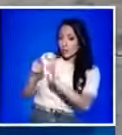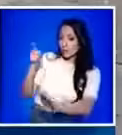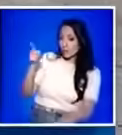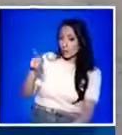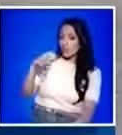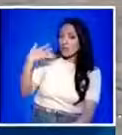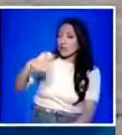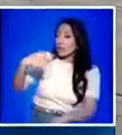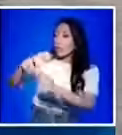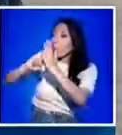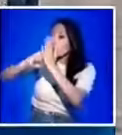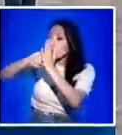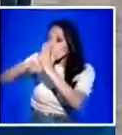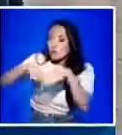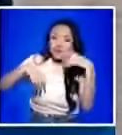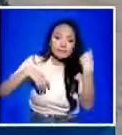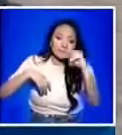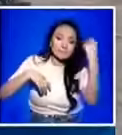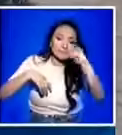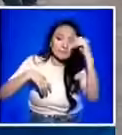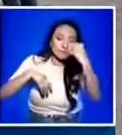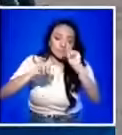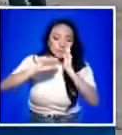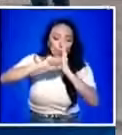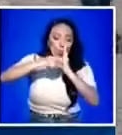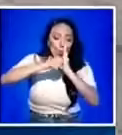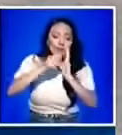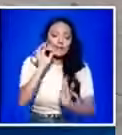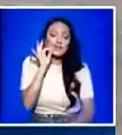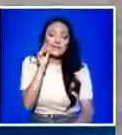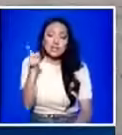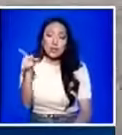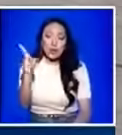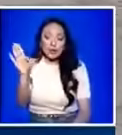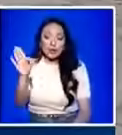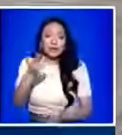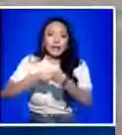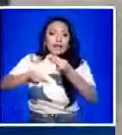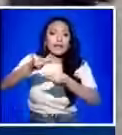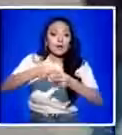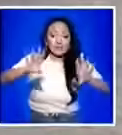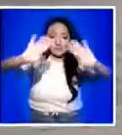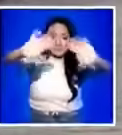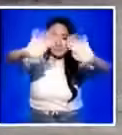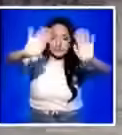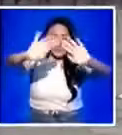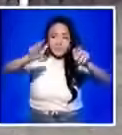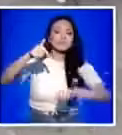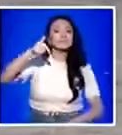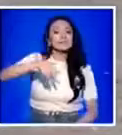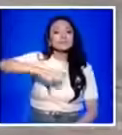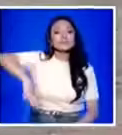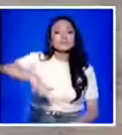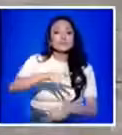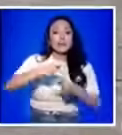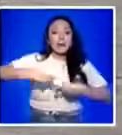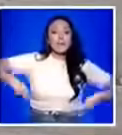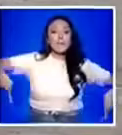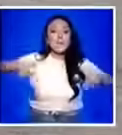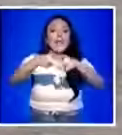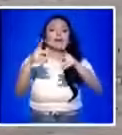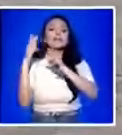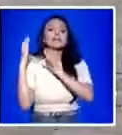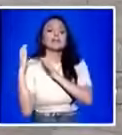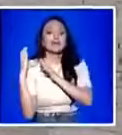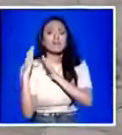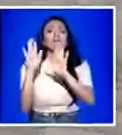unos cuisitos que les invitamos a degustar porque es un sabor increíble. Nos despedimos desde la Plaza de San Francisco. Le reiteramos,